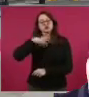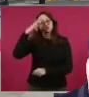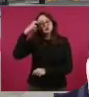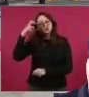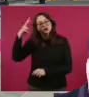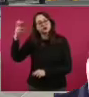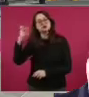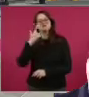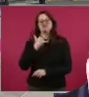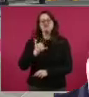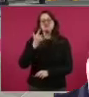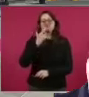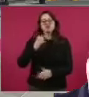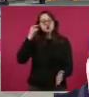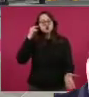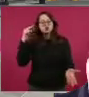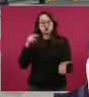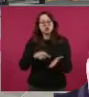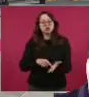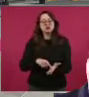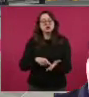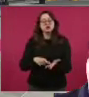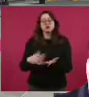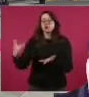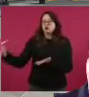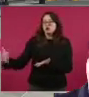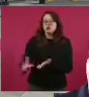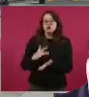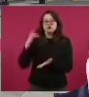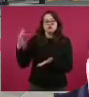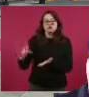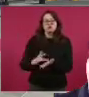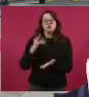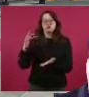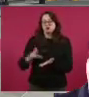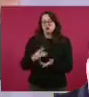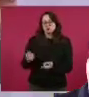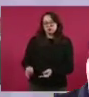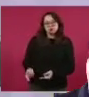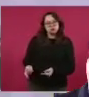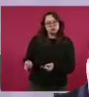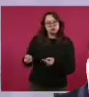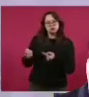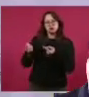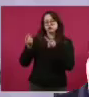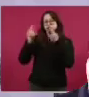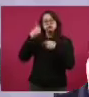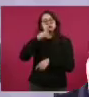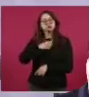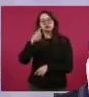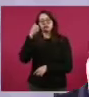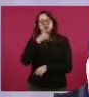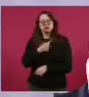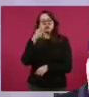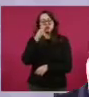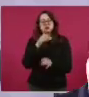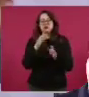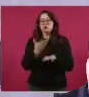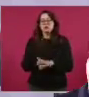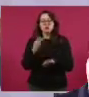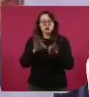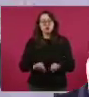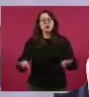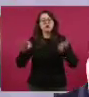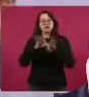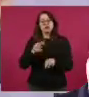que el apoyo que hemos recibido a lo largo de nuestro desarrollo competitivo ha sido elemental para